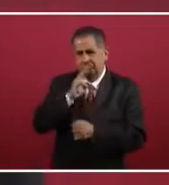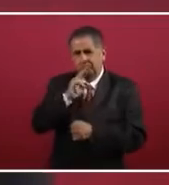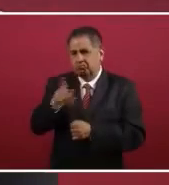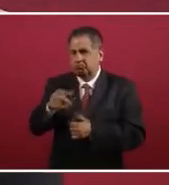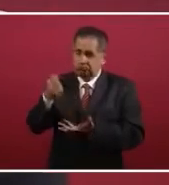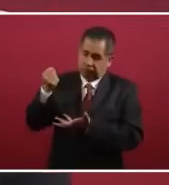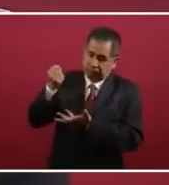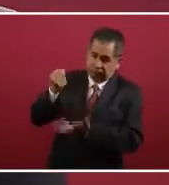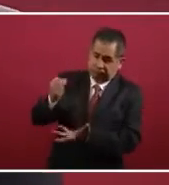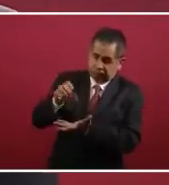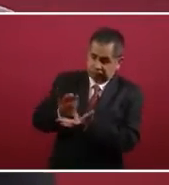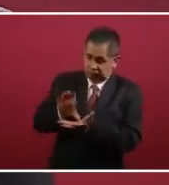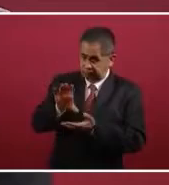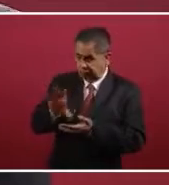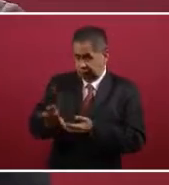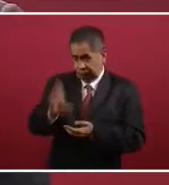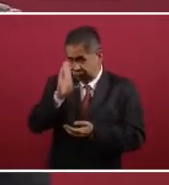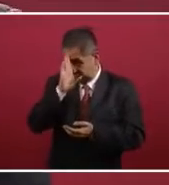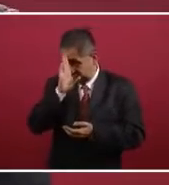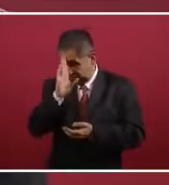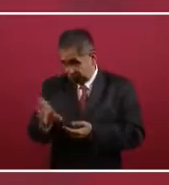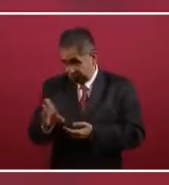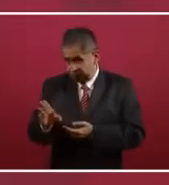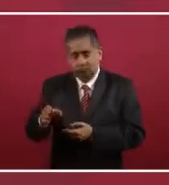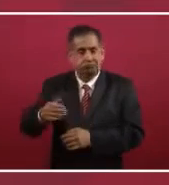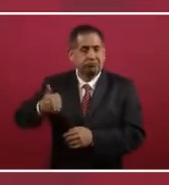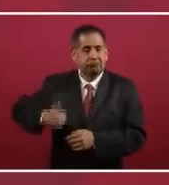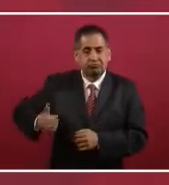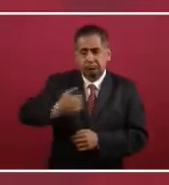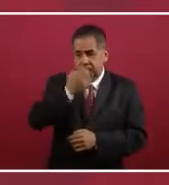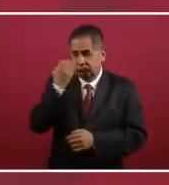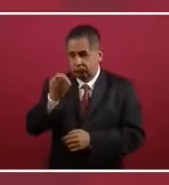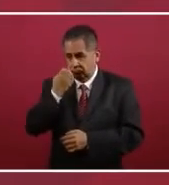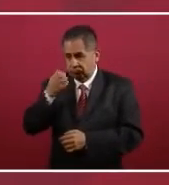el presupuesto a cada escuela.